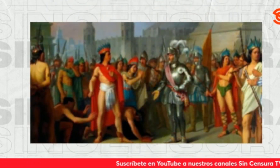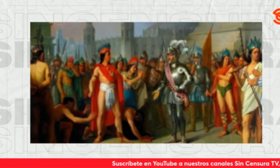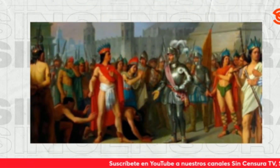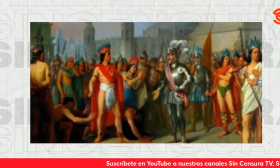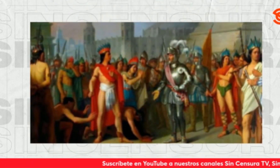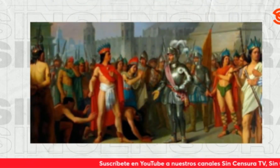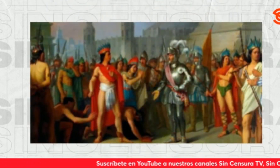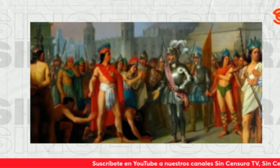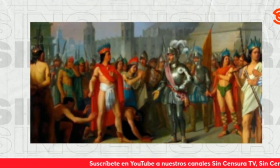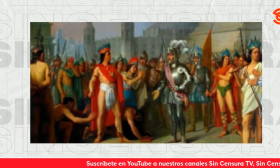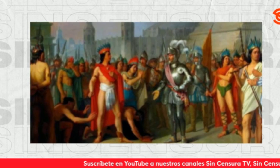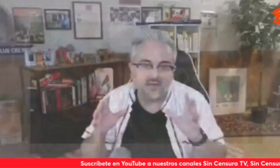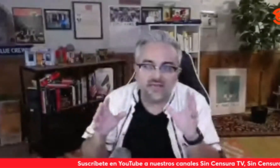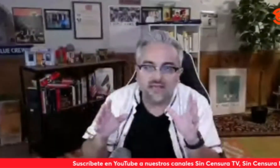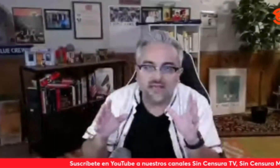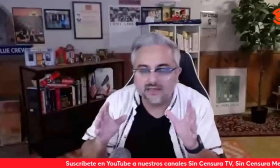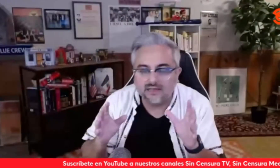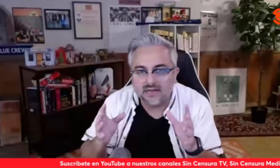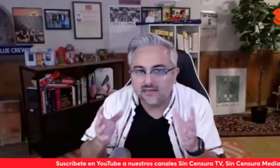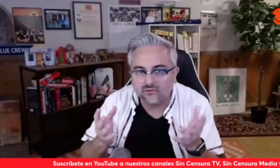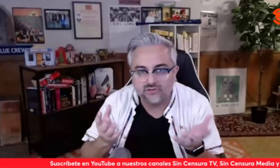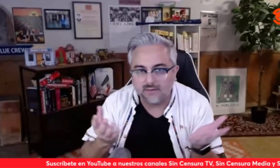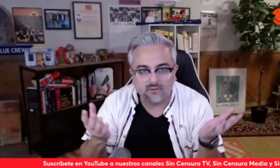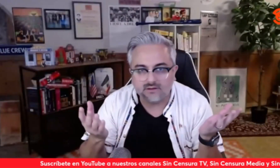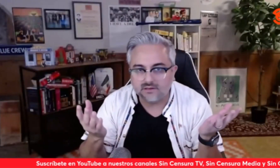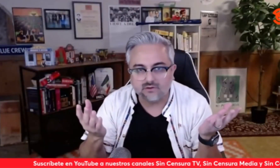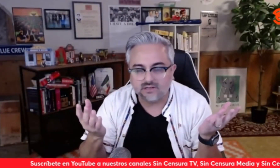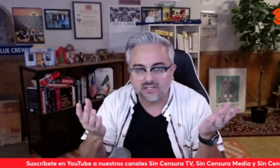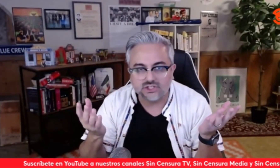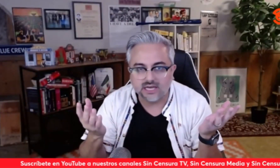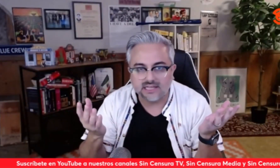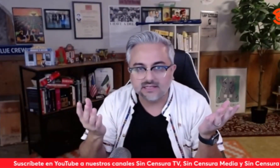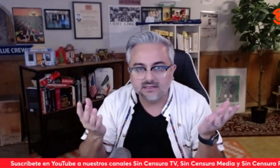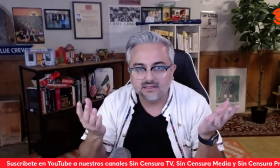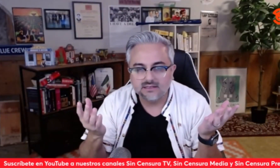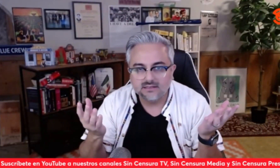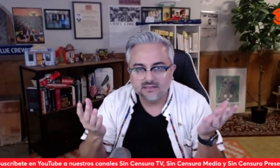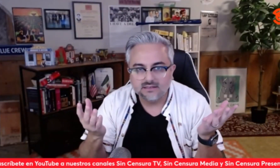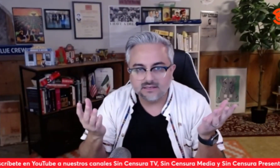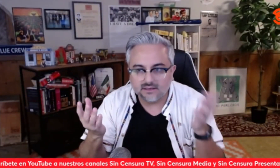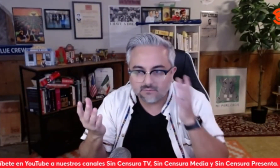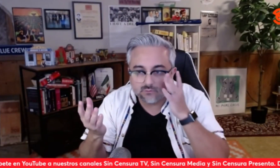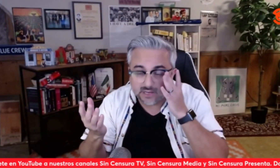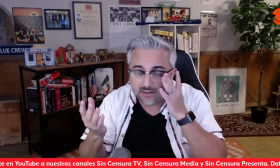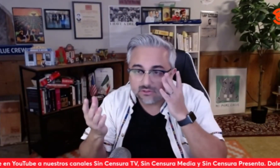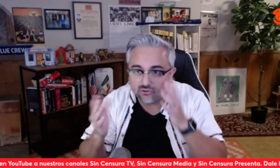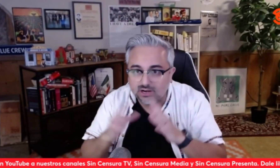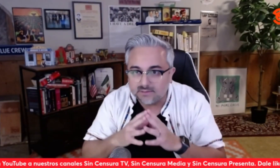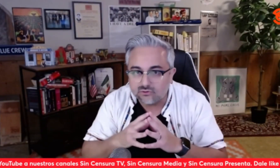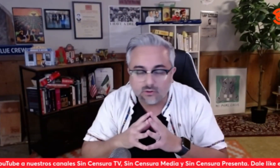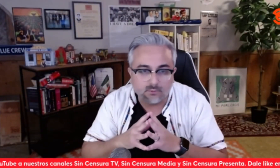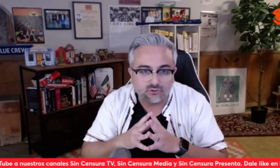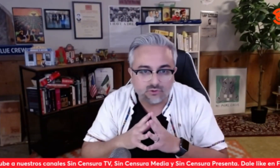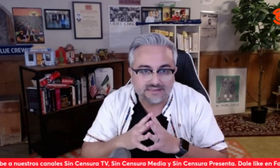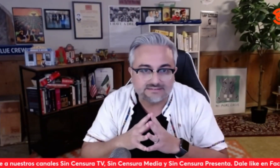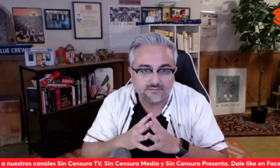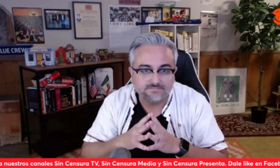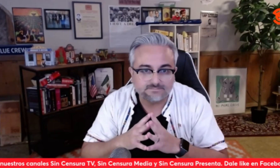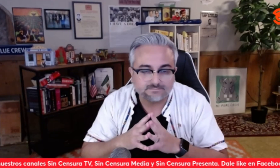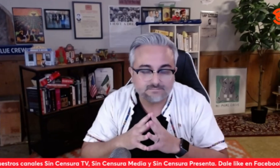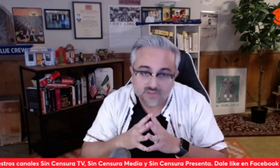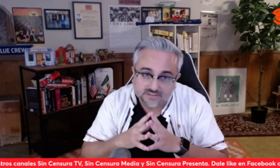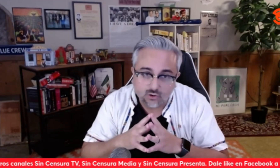esclavitud, hay un personaje al que admiran estos cabrones hijos de la chingada, que fue no solamente un